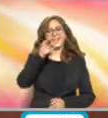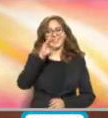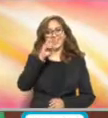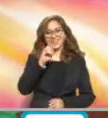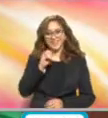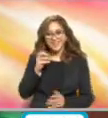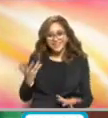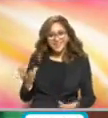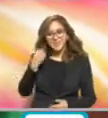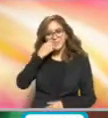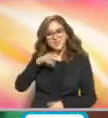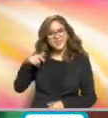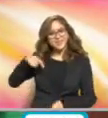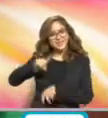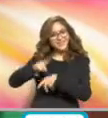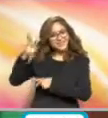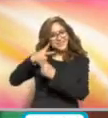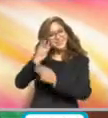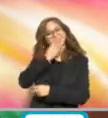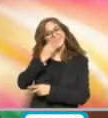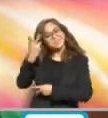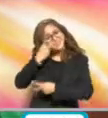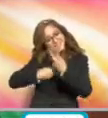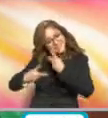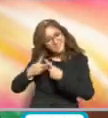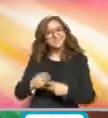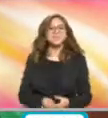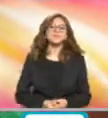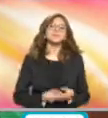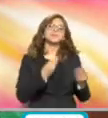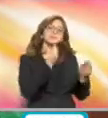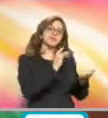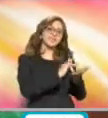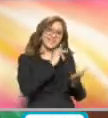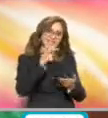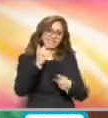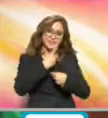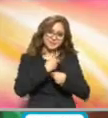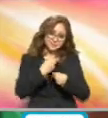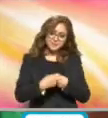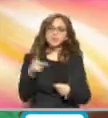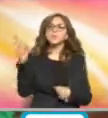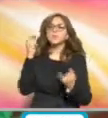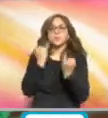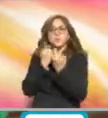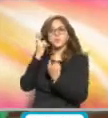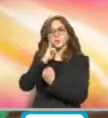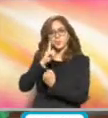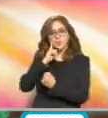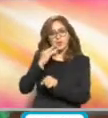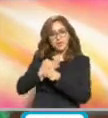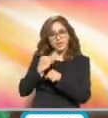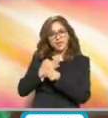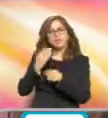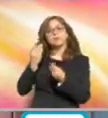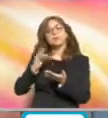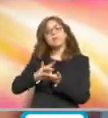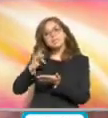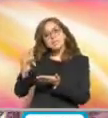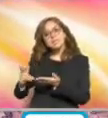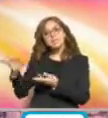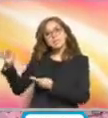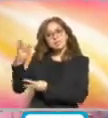Alfredo, qué padre que estés aquí, bienvenido. Muchísimas Bienvenido, gracias, muchas gracias a por la tu invitación. modelo. Y muy contento de estar aquí, que me